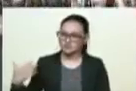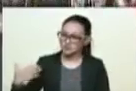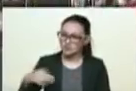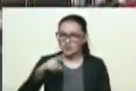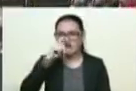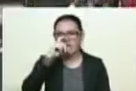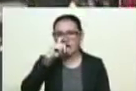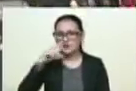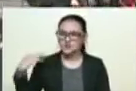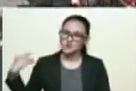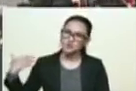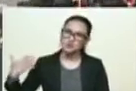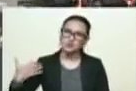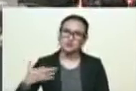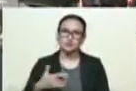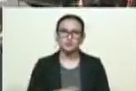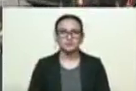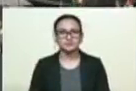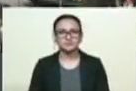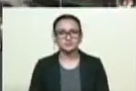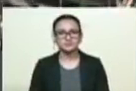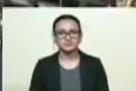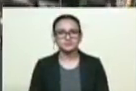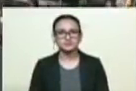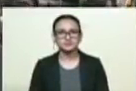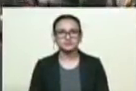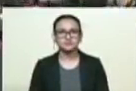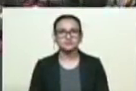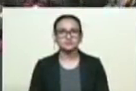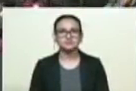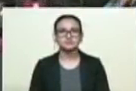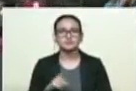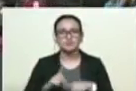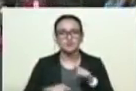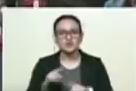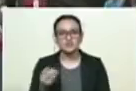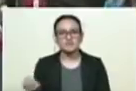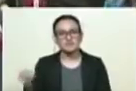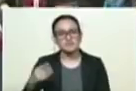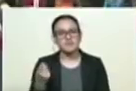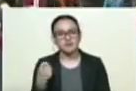años. Y son muchas cosas las que faltan por hacer.